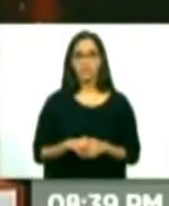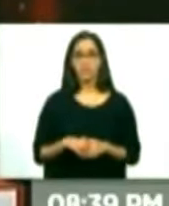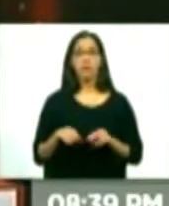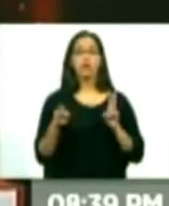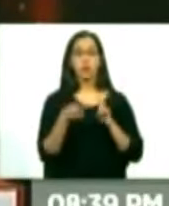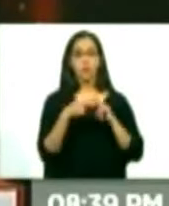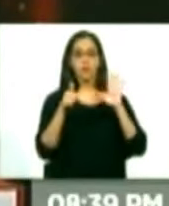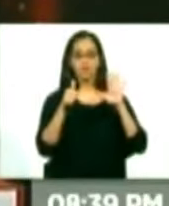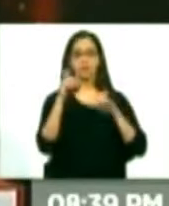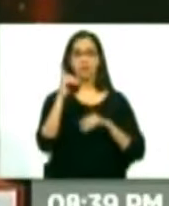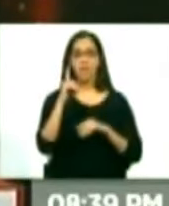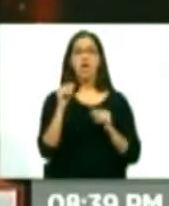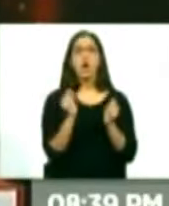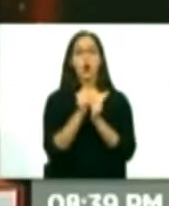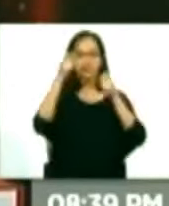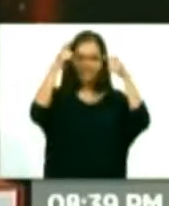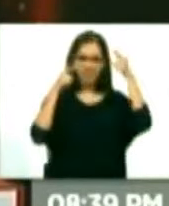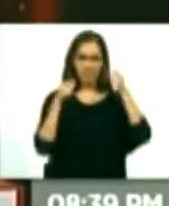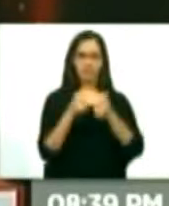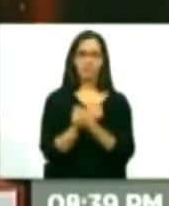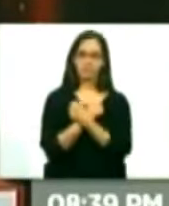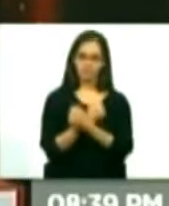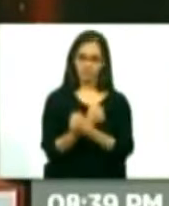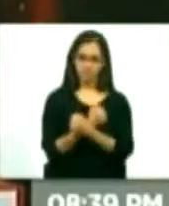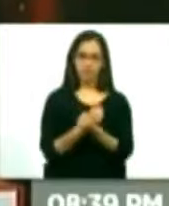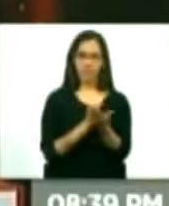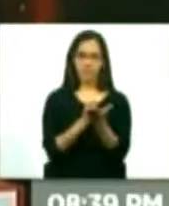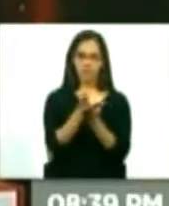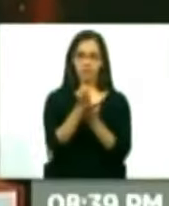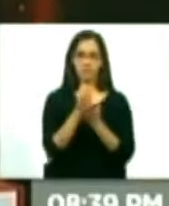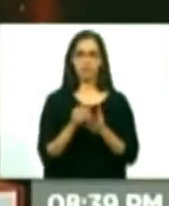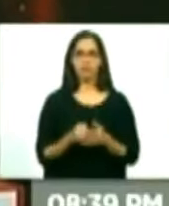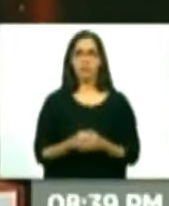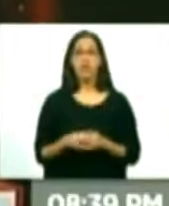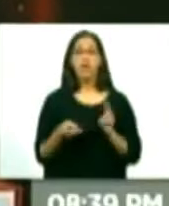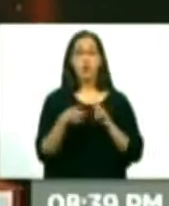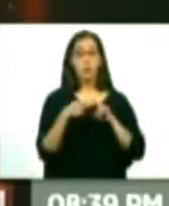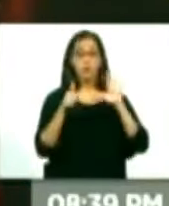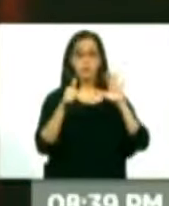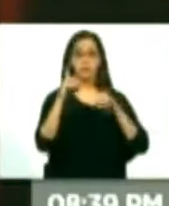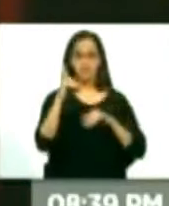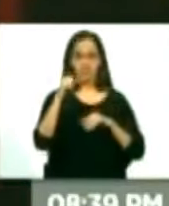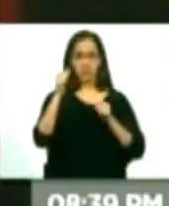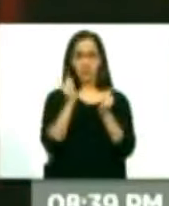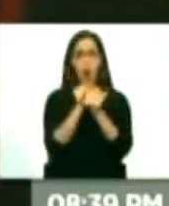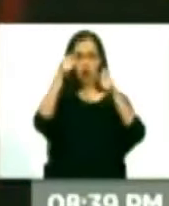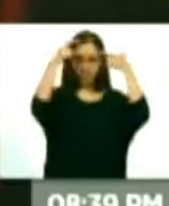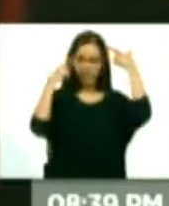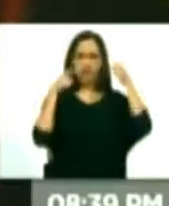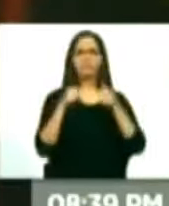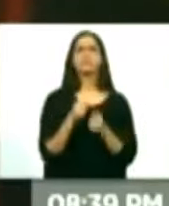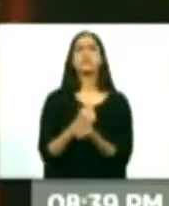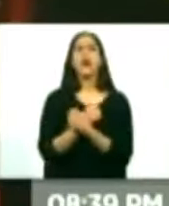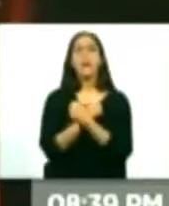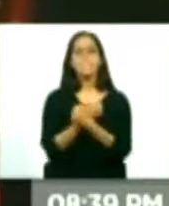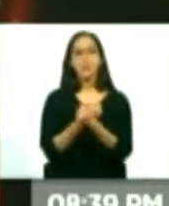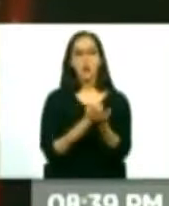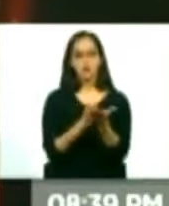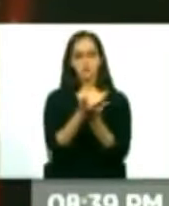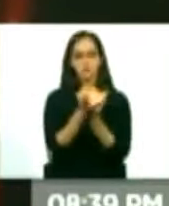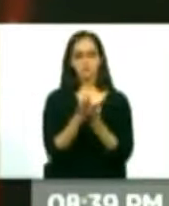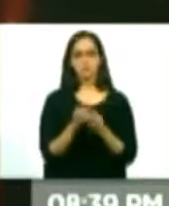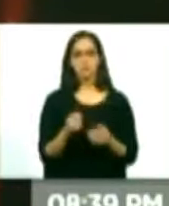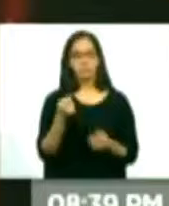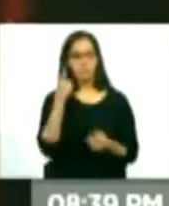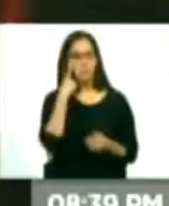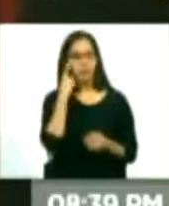Numeral 6D, con Chávez por amor y lealtad. Numeral 6D, con Chávez por amor y lealtad. Vamos a